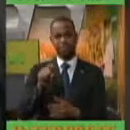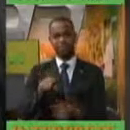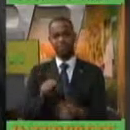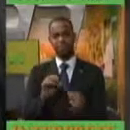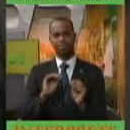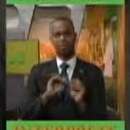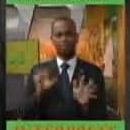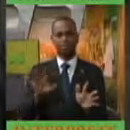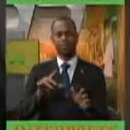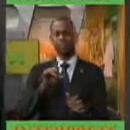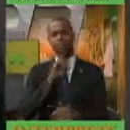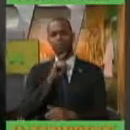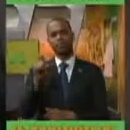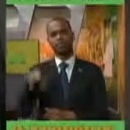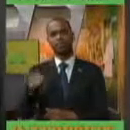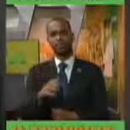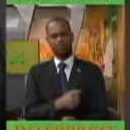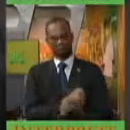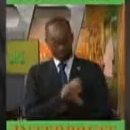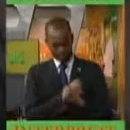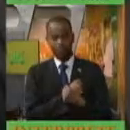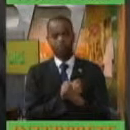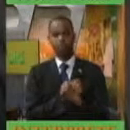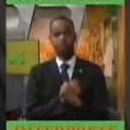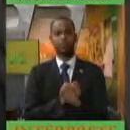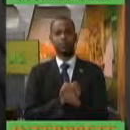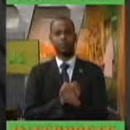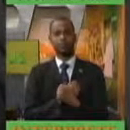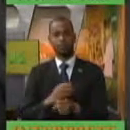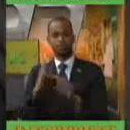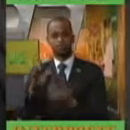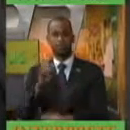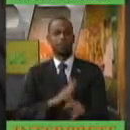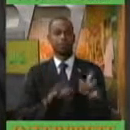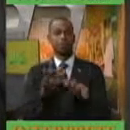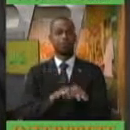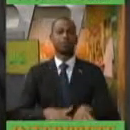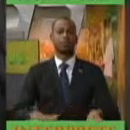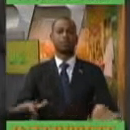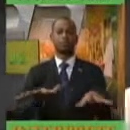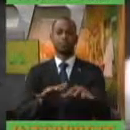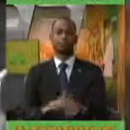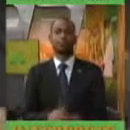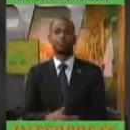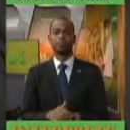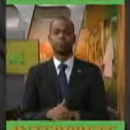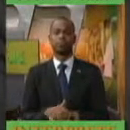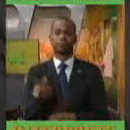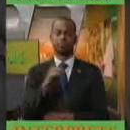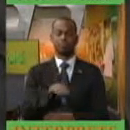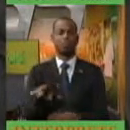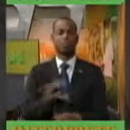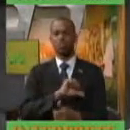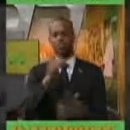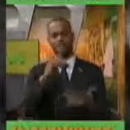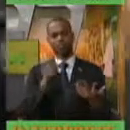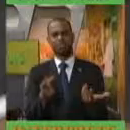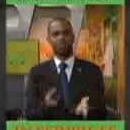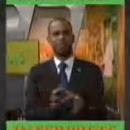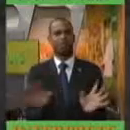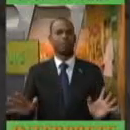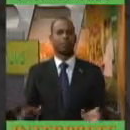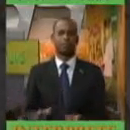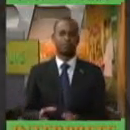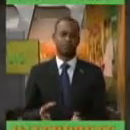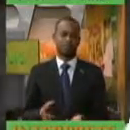ser profundamente de amor hacia los seres humanos. Porque lo demás es cháchara, y lo demás se